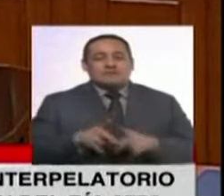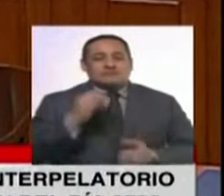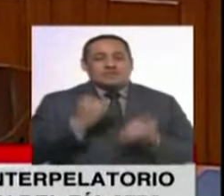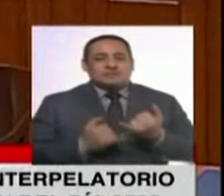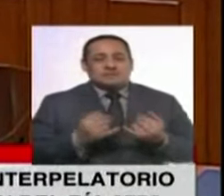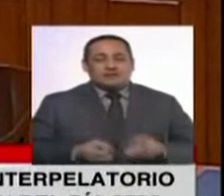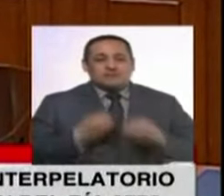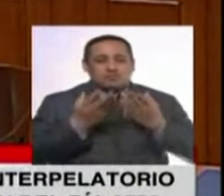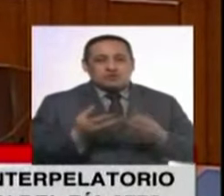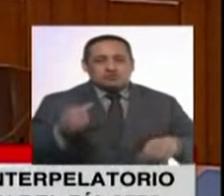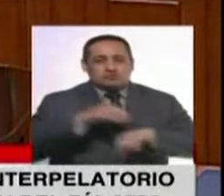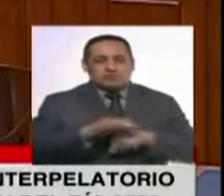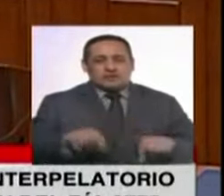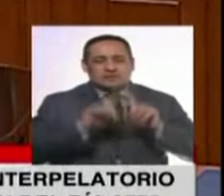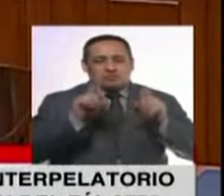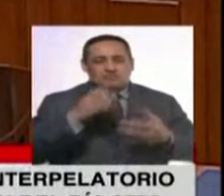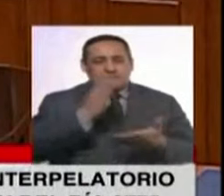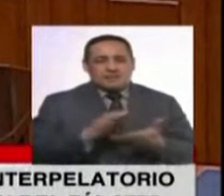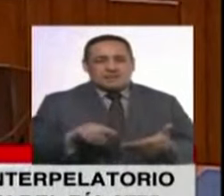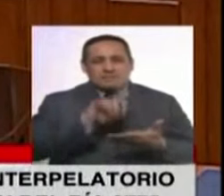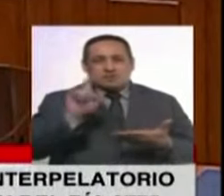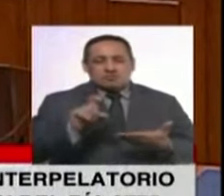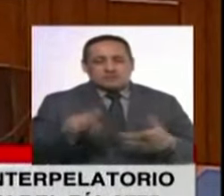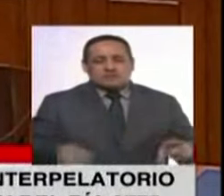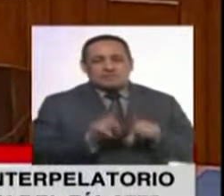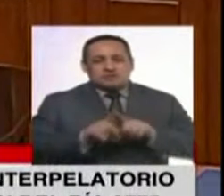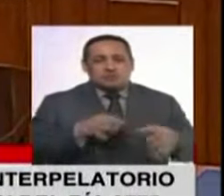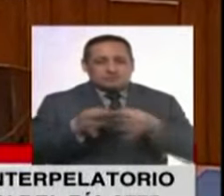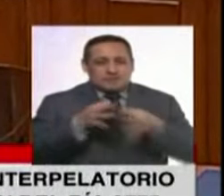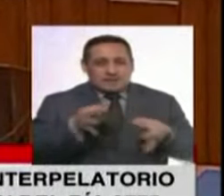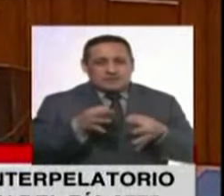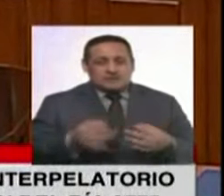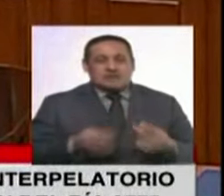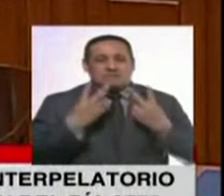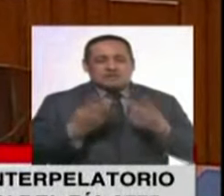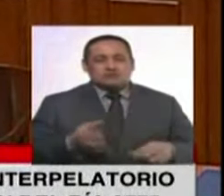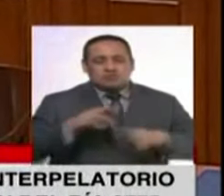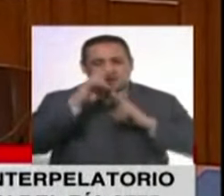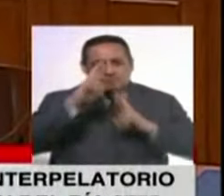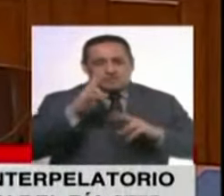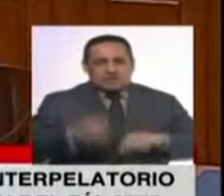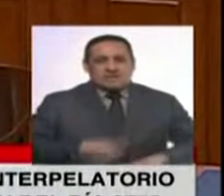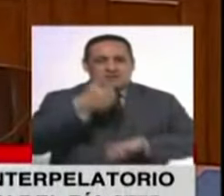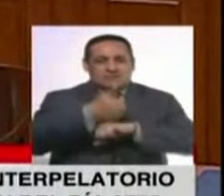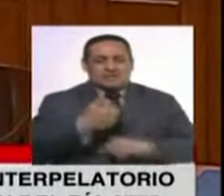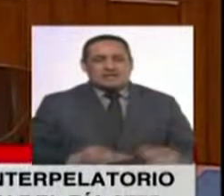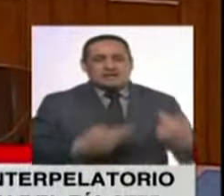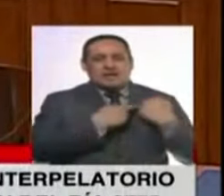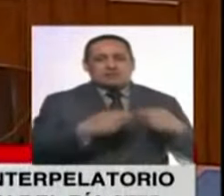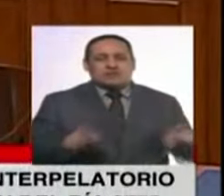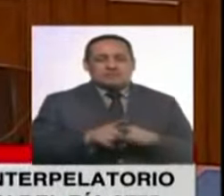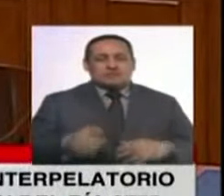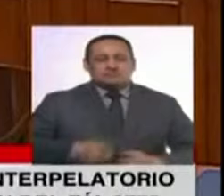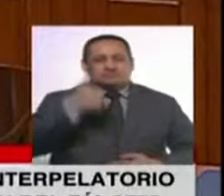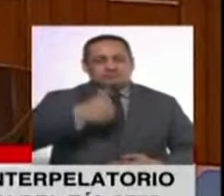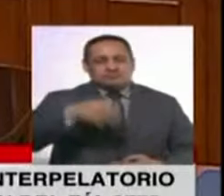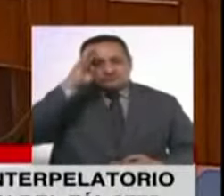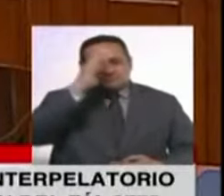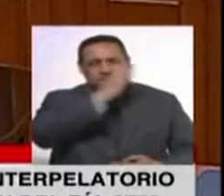con relación a la segunda parte de la pregunta debo señalar en respeto a la jerarquía del cargo del comandante general